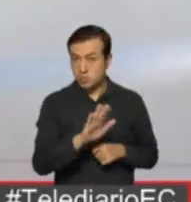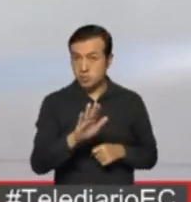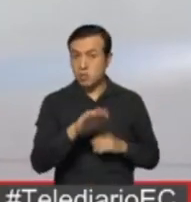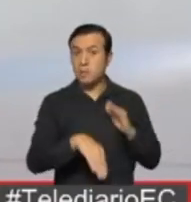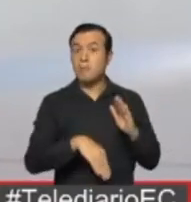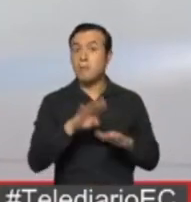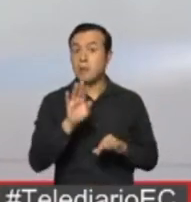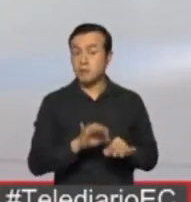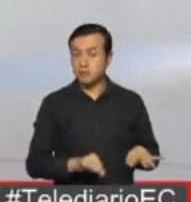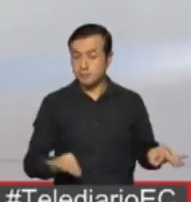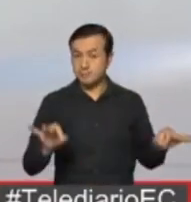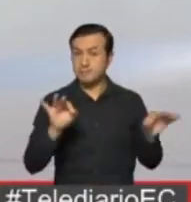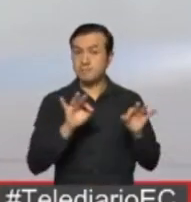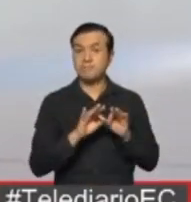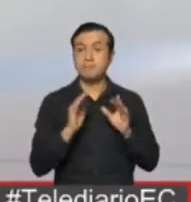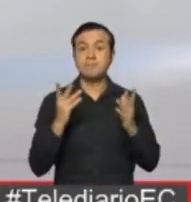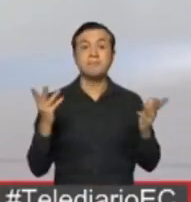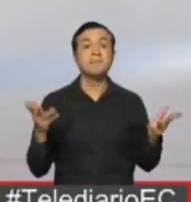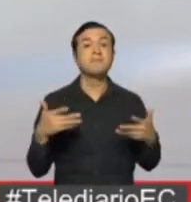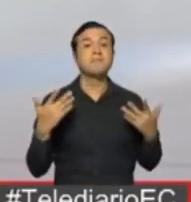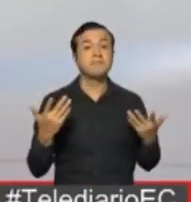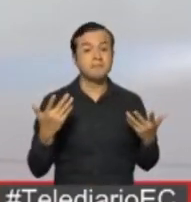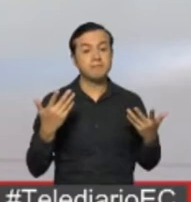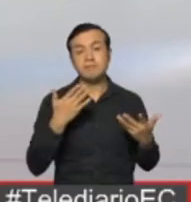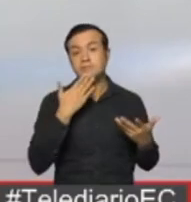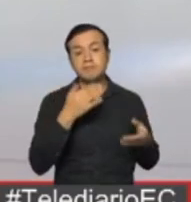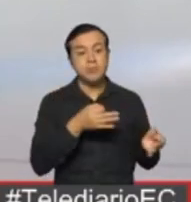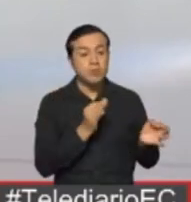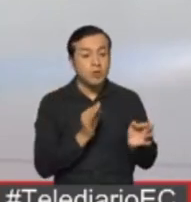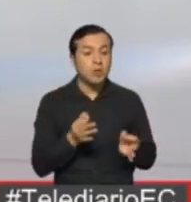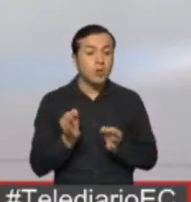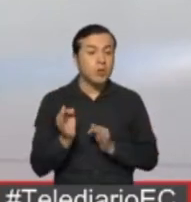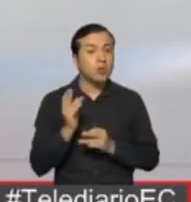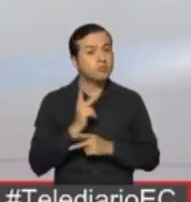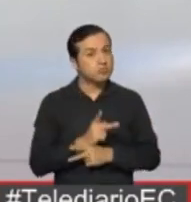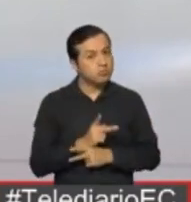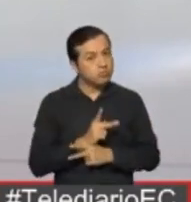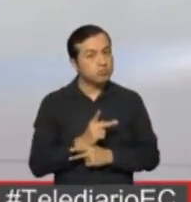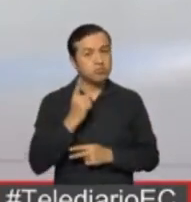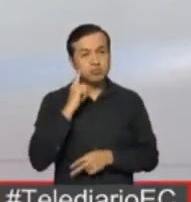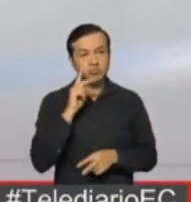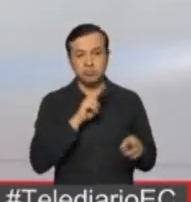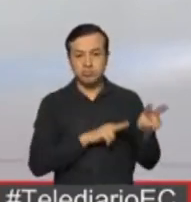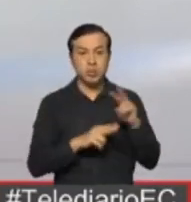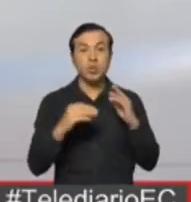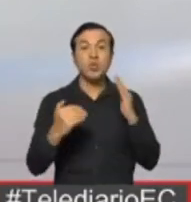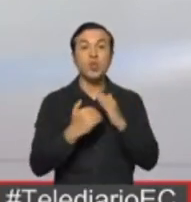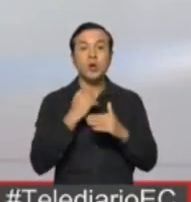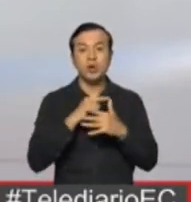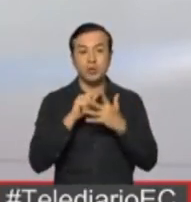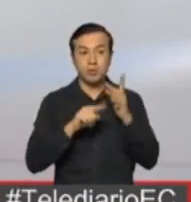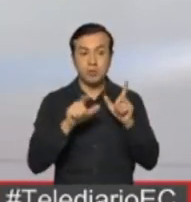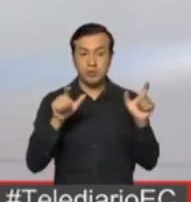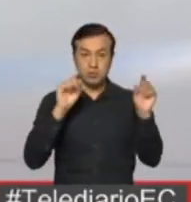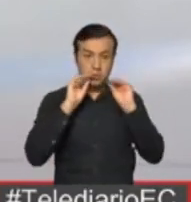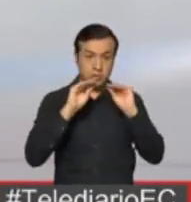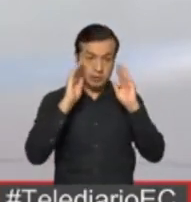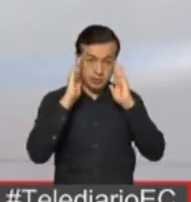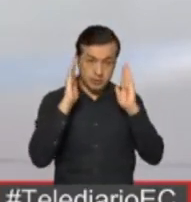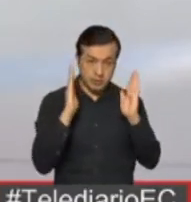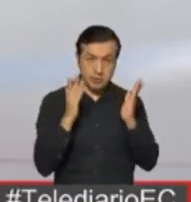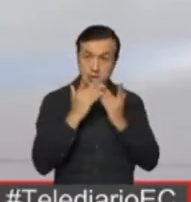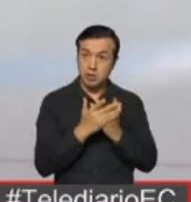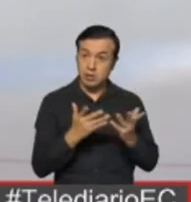también poder establecer formas de prevenir formas de buscar nuevas alternativas para los pacientes